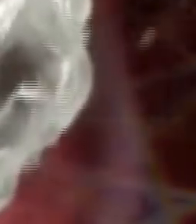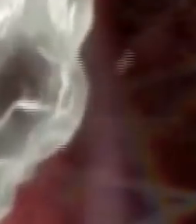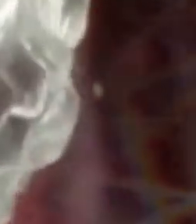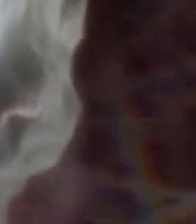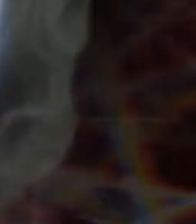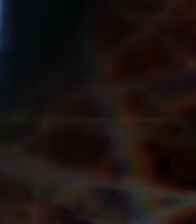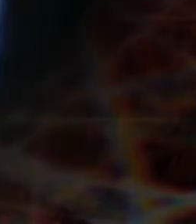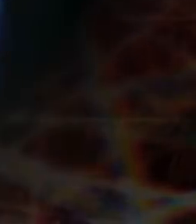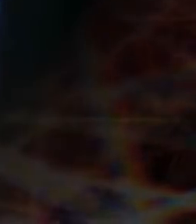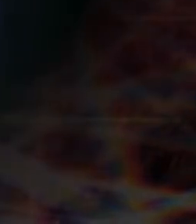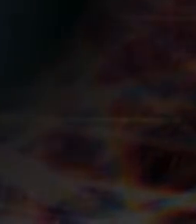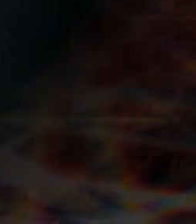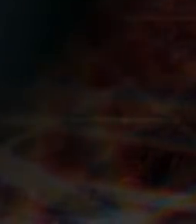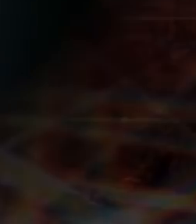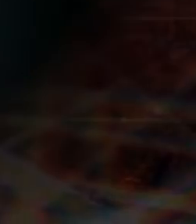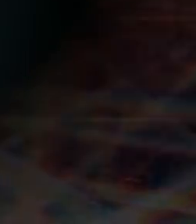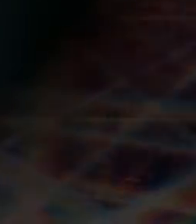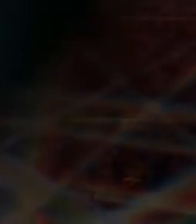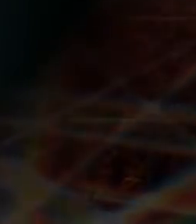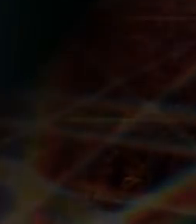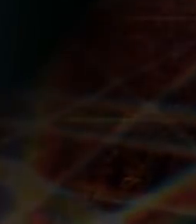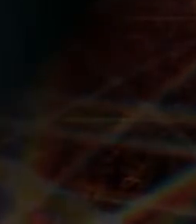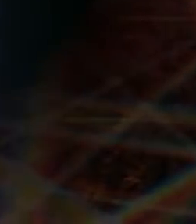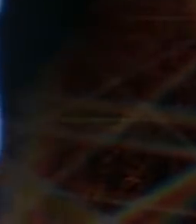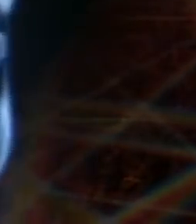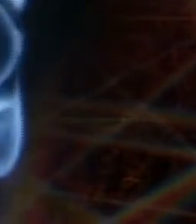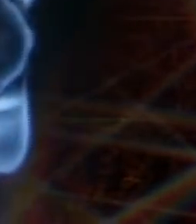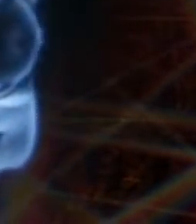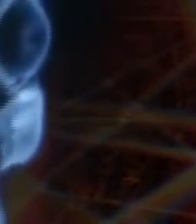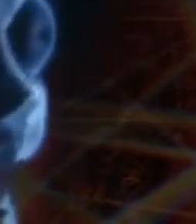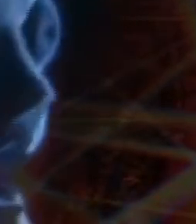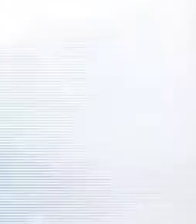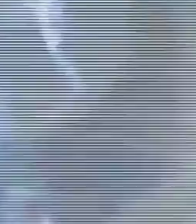provoca diferentes patologías, como las migrañas.